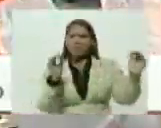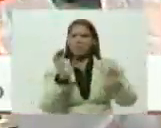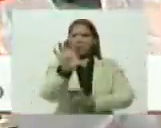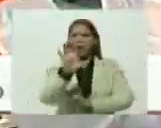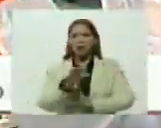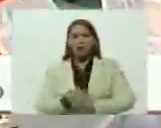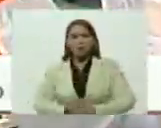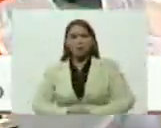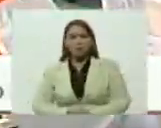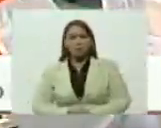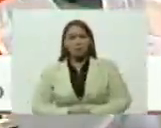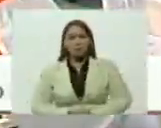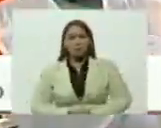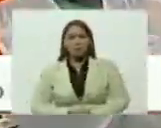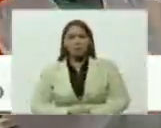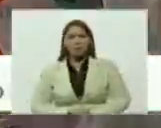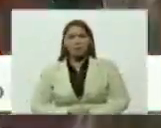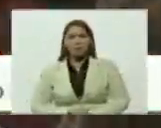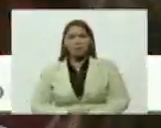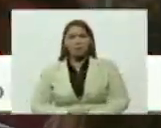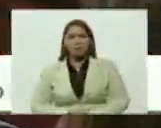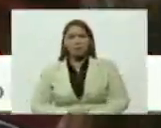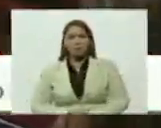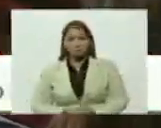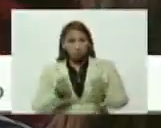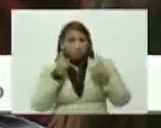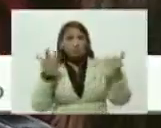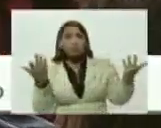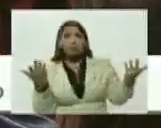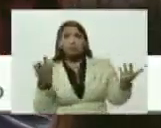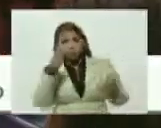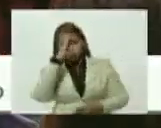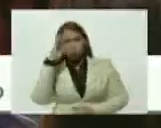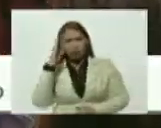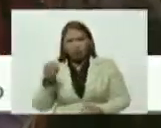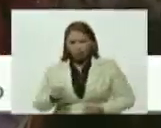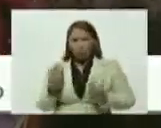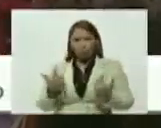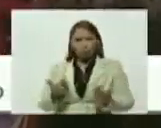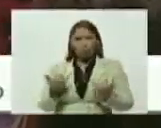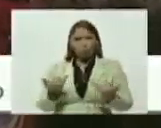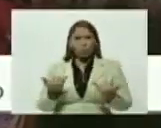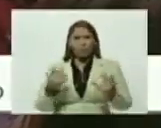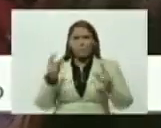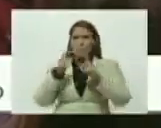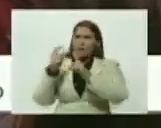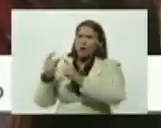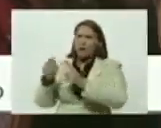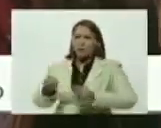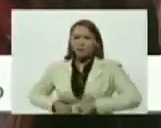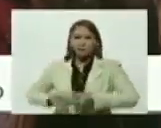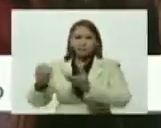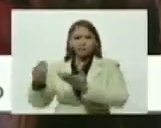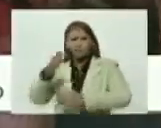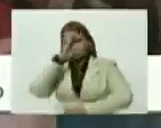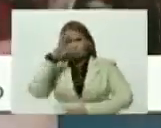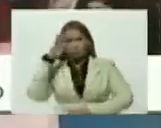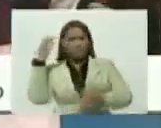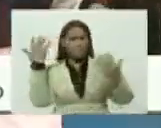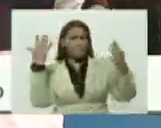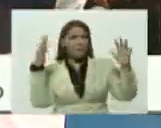patria. ¿Qué te parece, Diosdado? Vamos a darle la palabra a Diosdado Cabello Rondón. Un aplauso